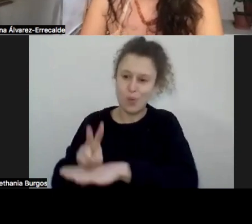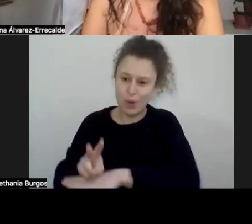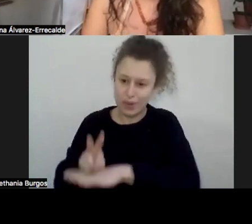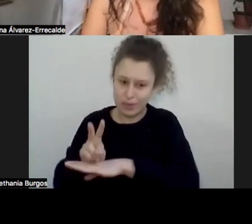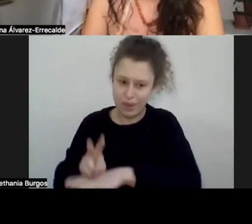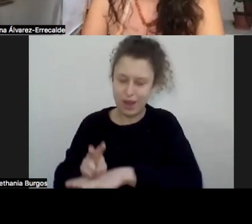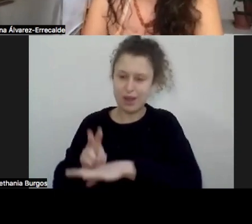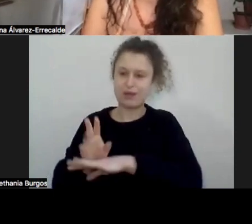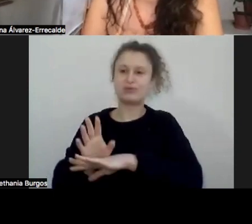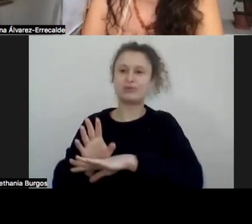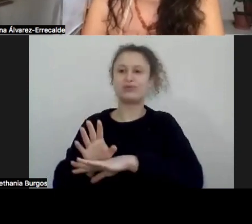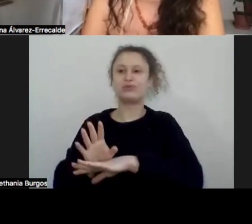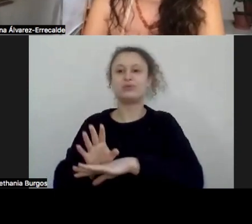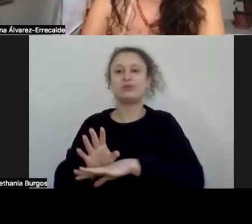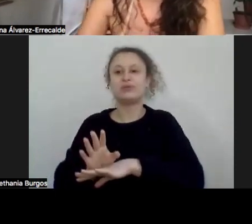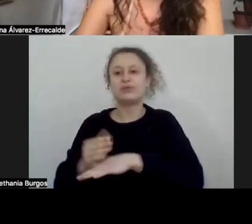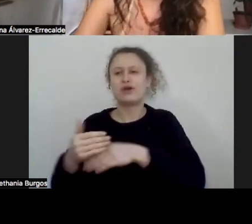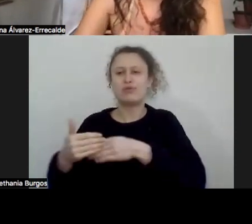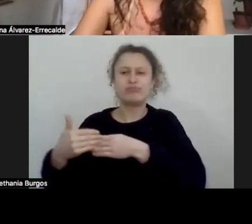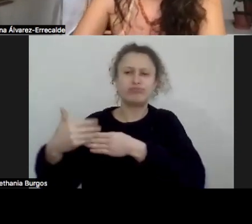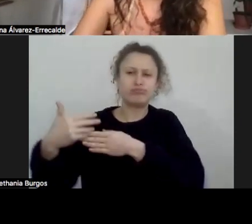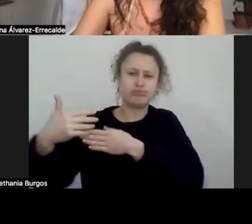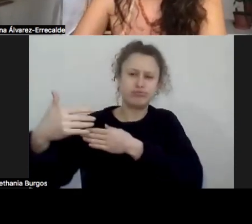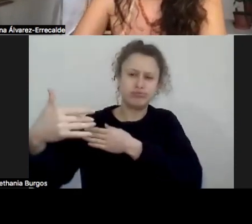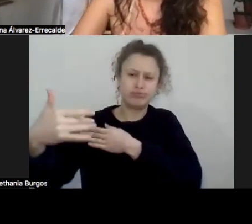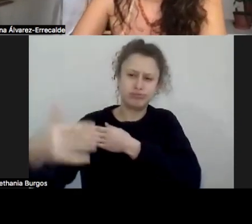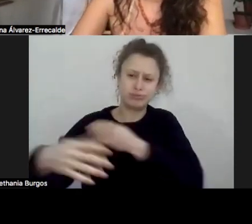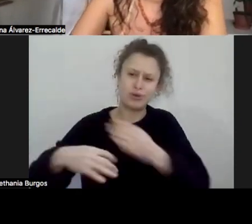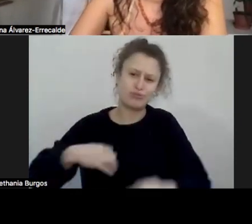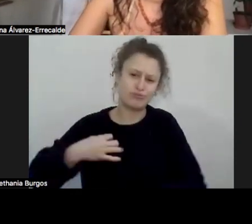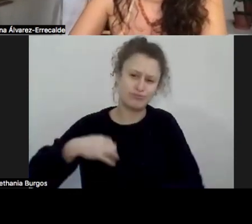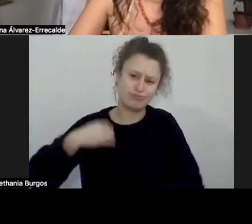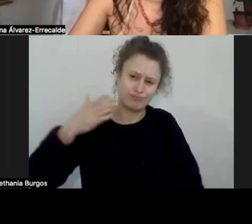atención, probablemente toda la vida, ¿no?